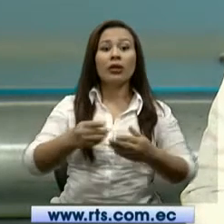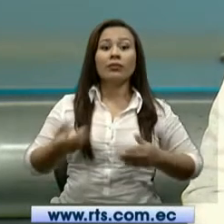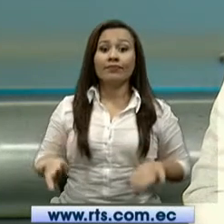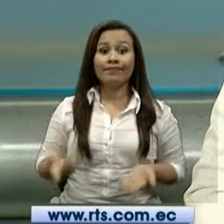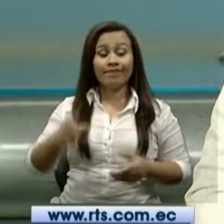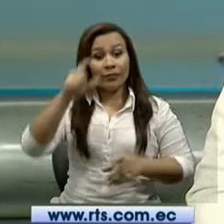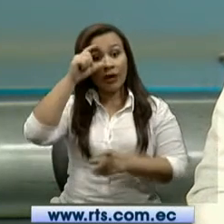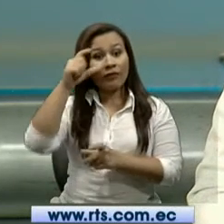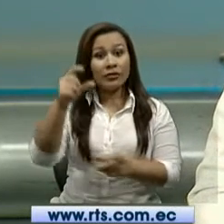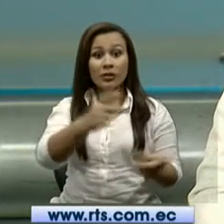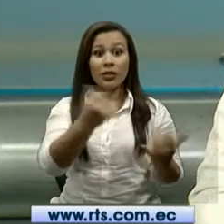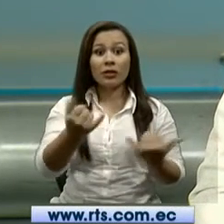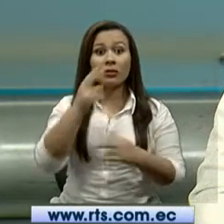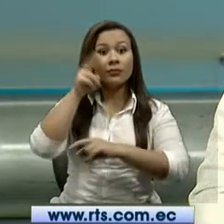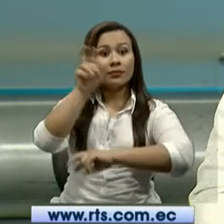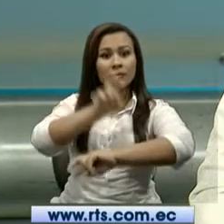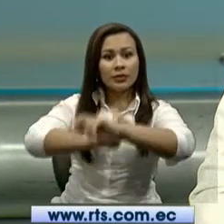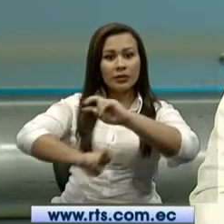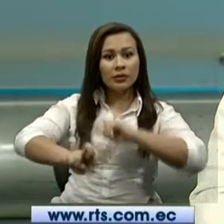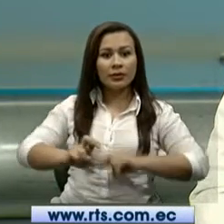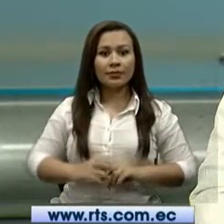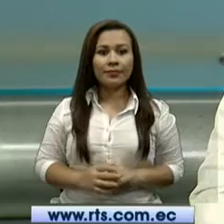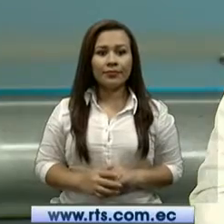cantón investiga el caso.